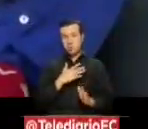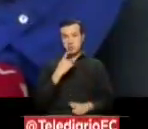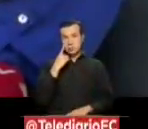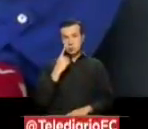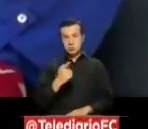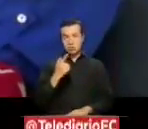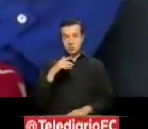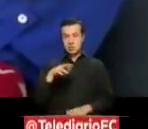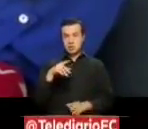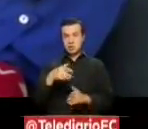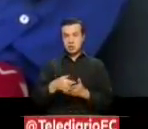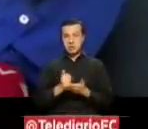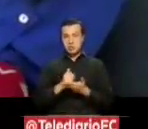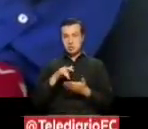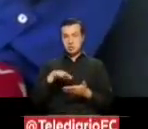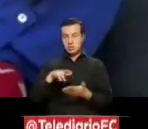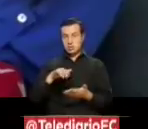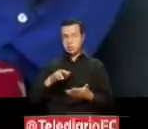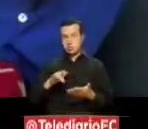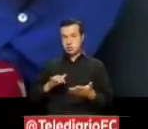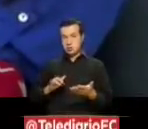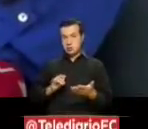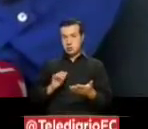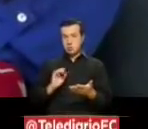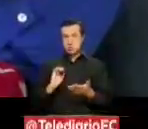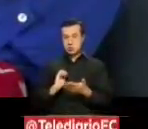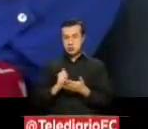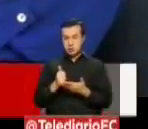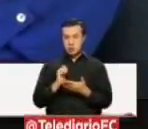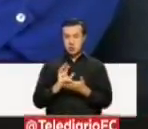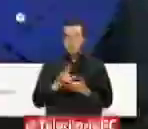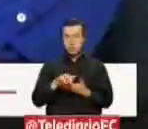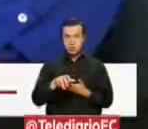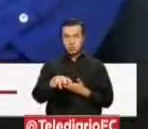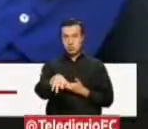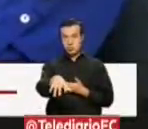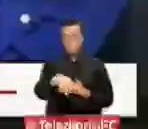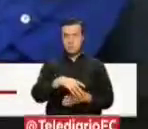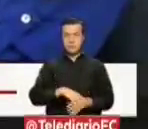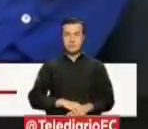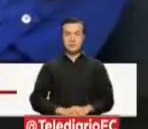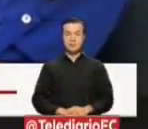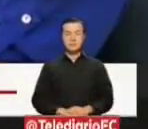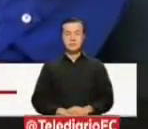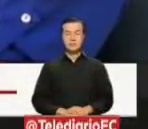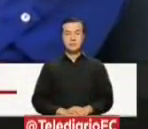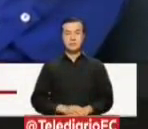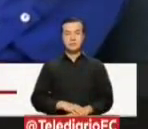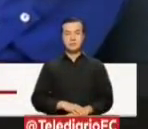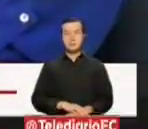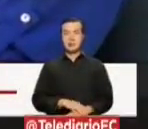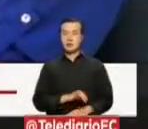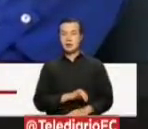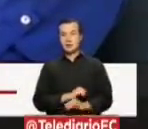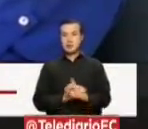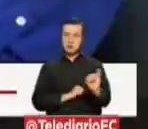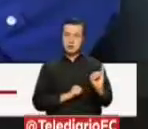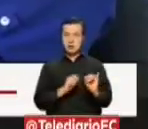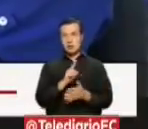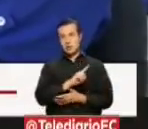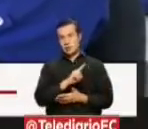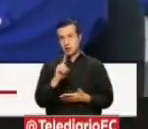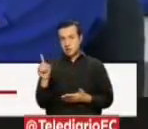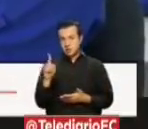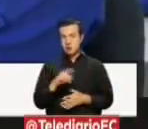hacia atrás, el robot va a ir hacia atrás, hacia adelante y el robot viene hacia adelante, izquierda, derecha.